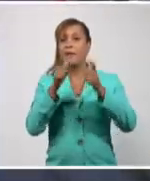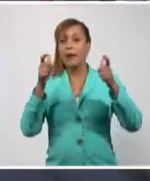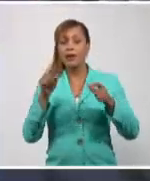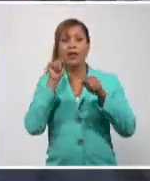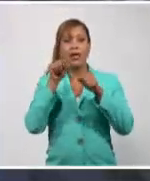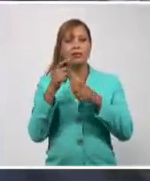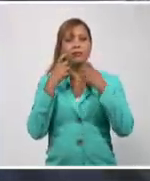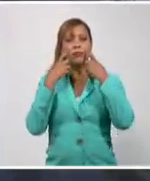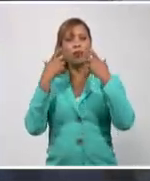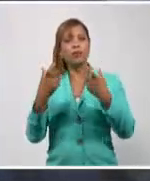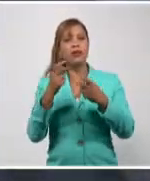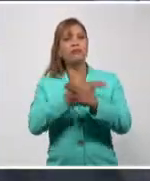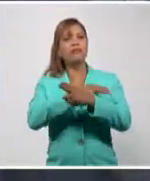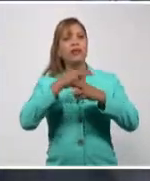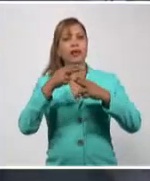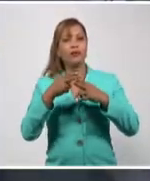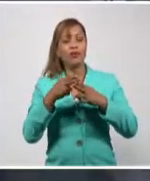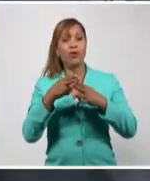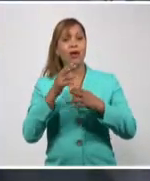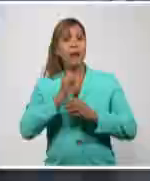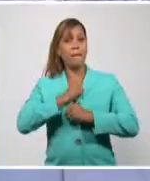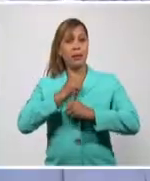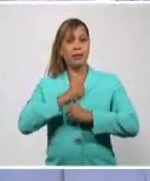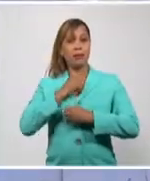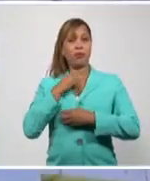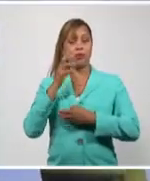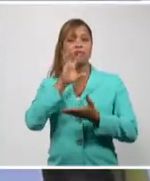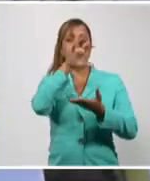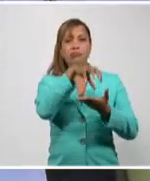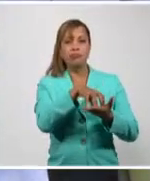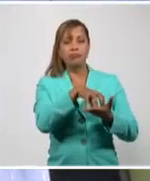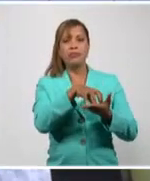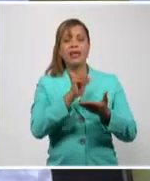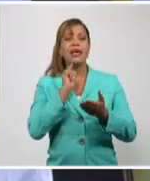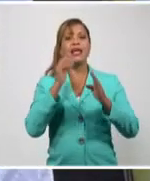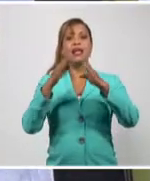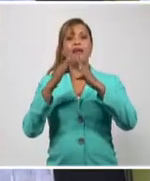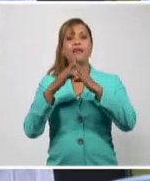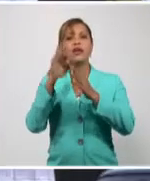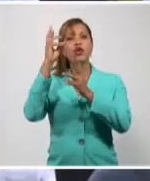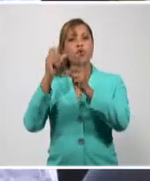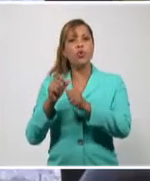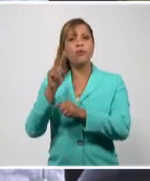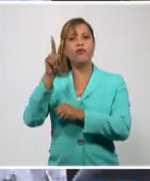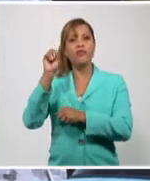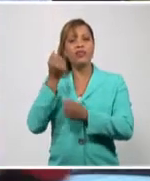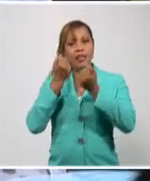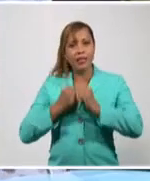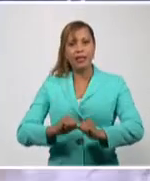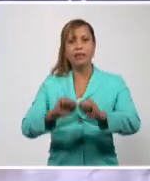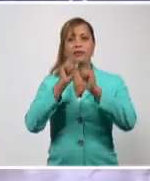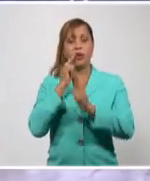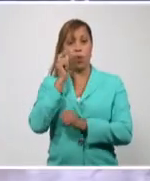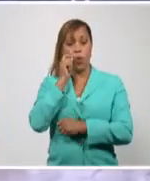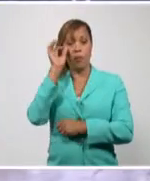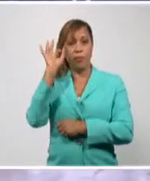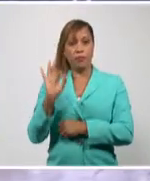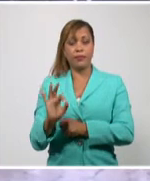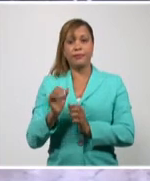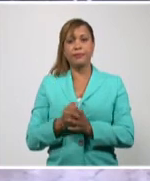importante fragmento del alma histórica de la ciudad y de sus protagonistas. En la vivienda número 20 de esa calle nació Salvador Escolástico Cisneros